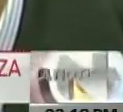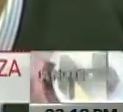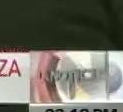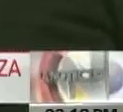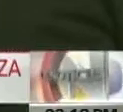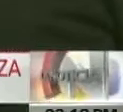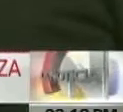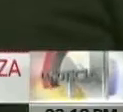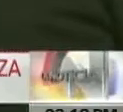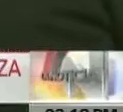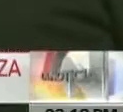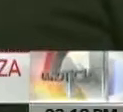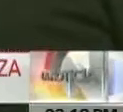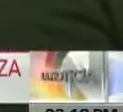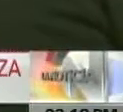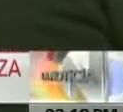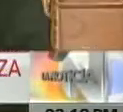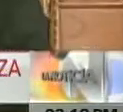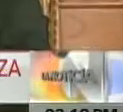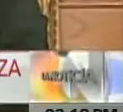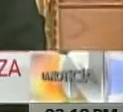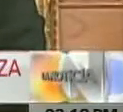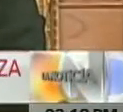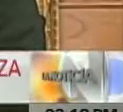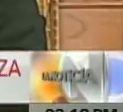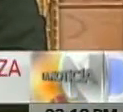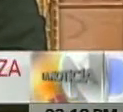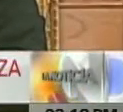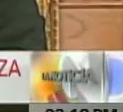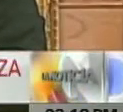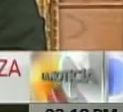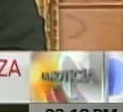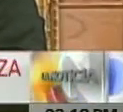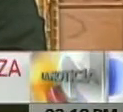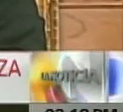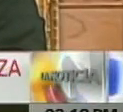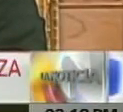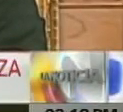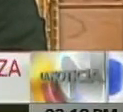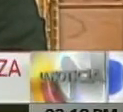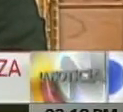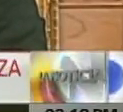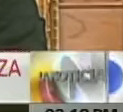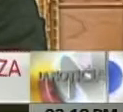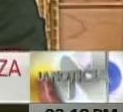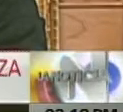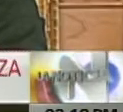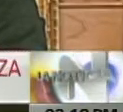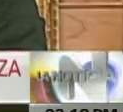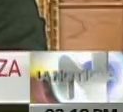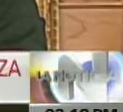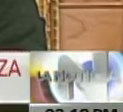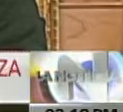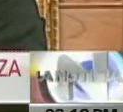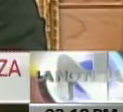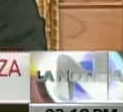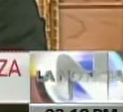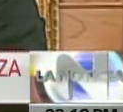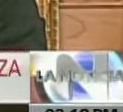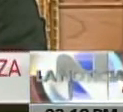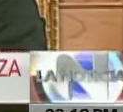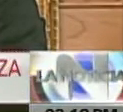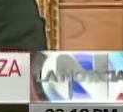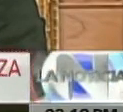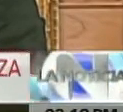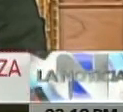cinturón gasífero. Y en tercer lugar, la gran zona geoeconómica de la patria, ya activada, ya en